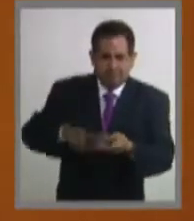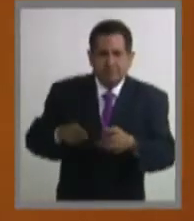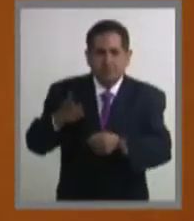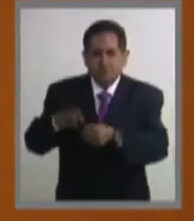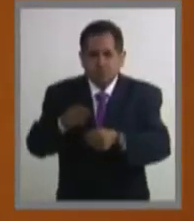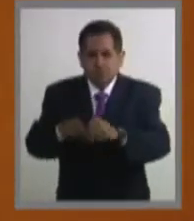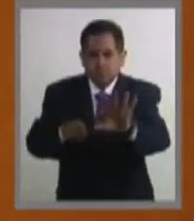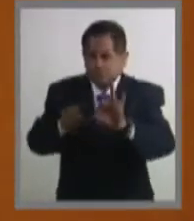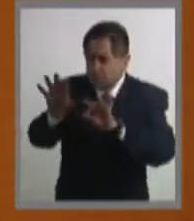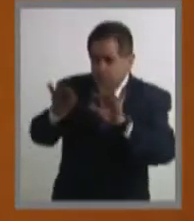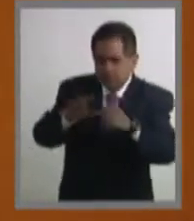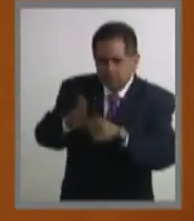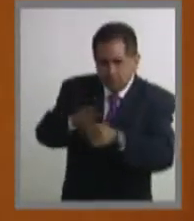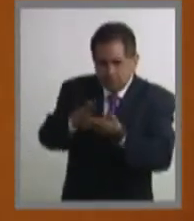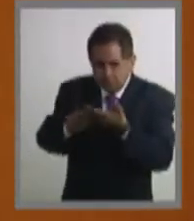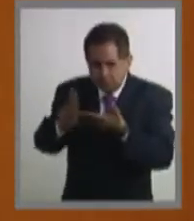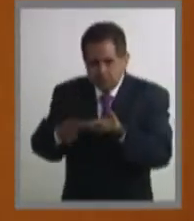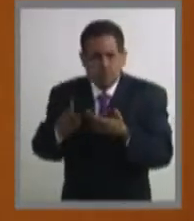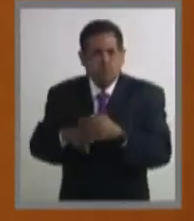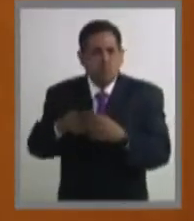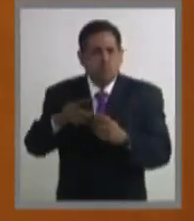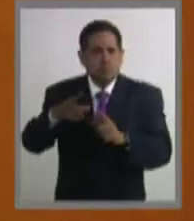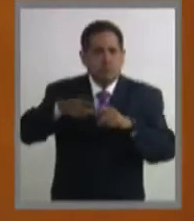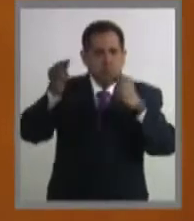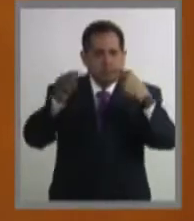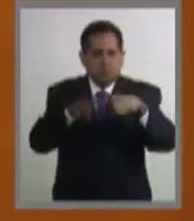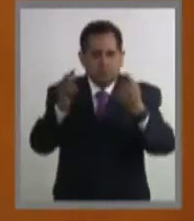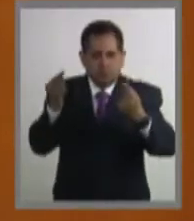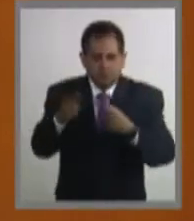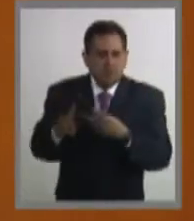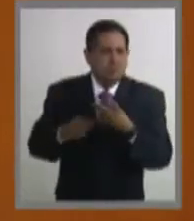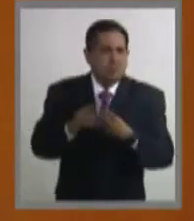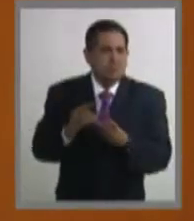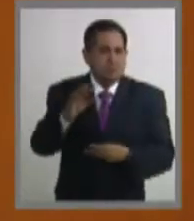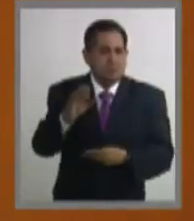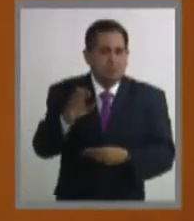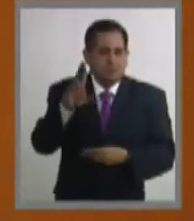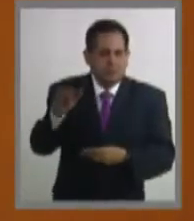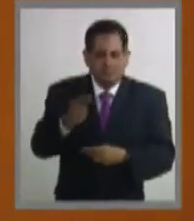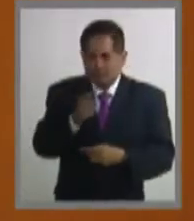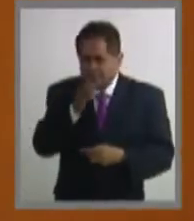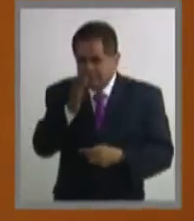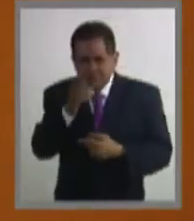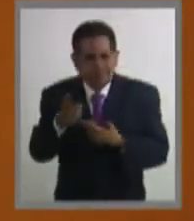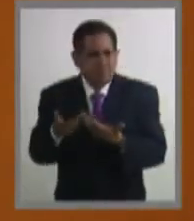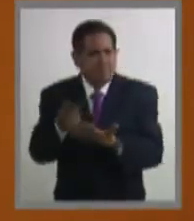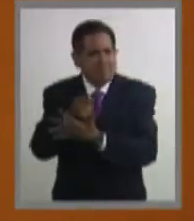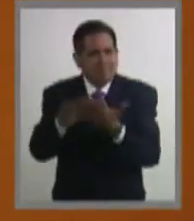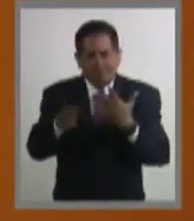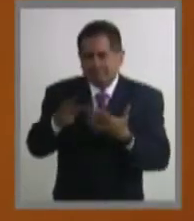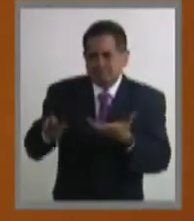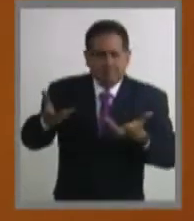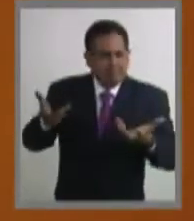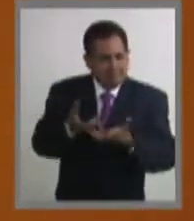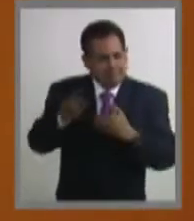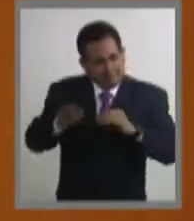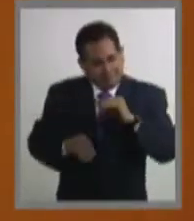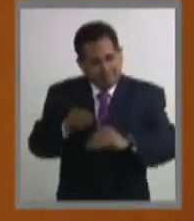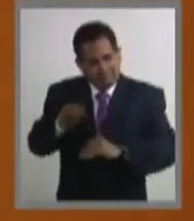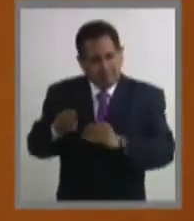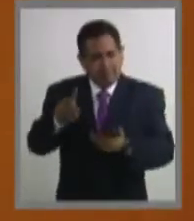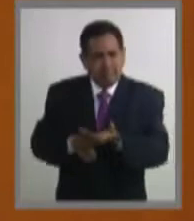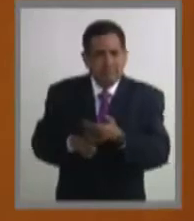de la propia naturaleza, consumen palma, consumen seda que ellos mismos cultivan, consumen